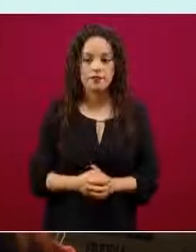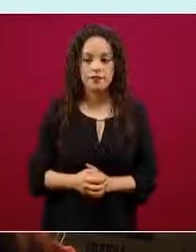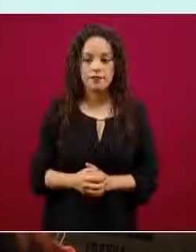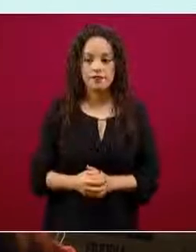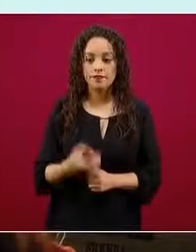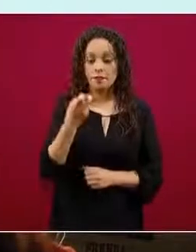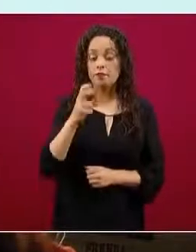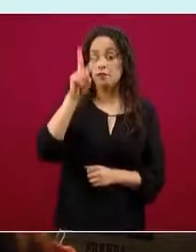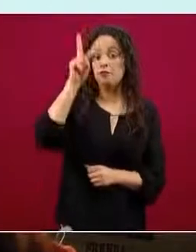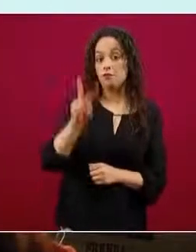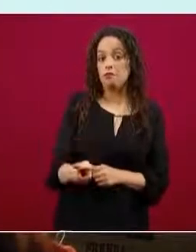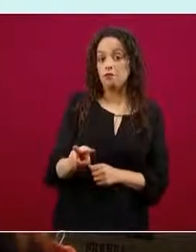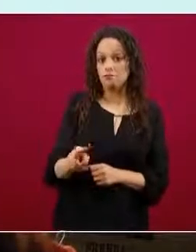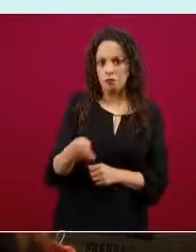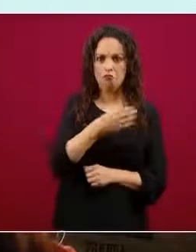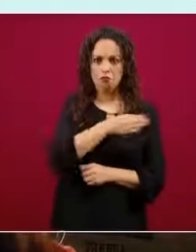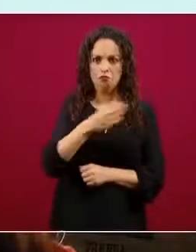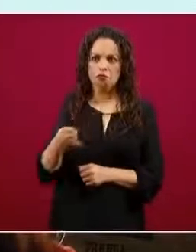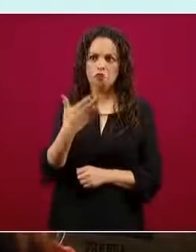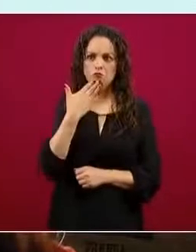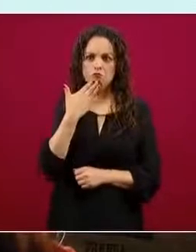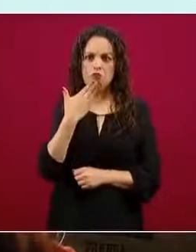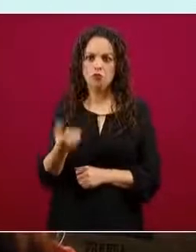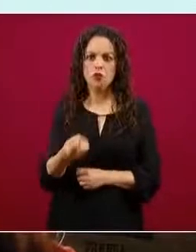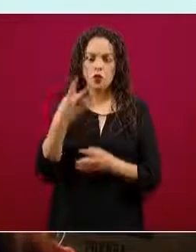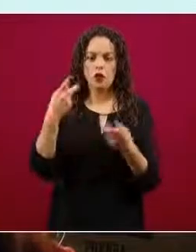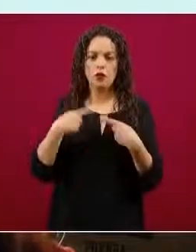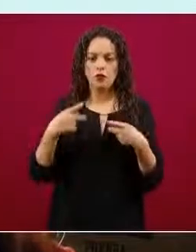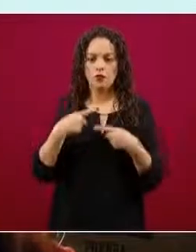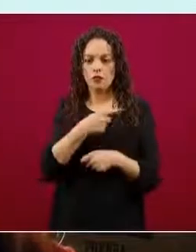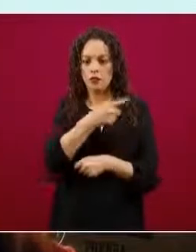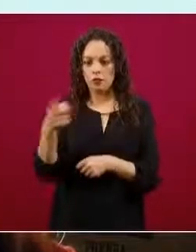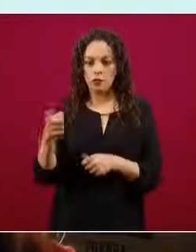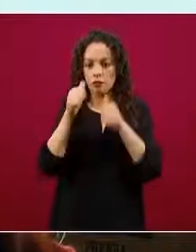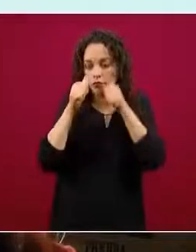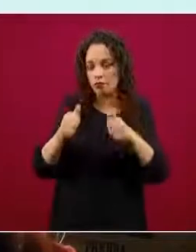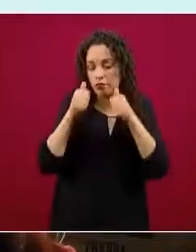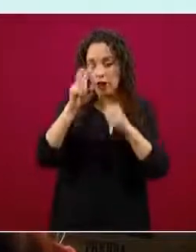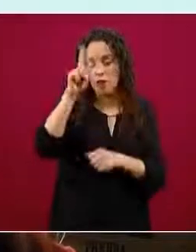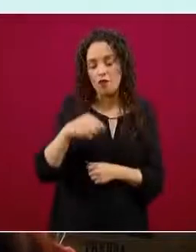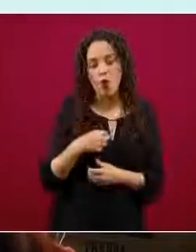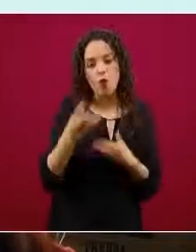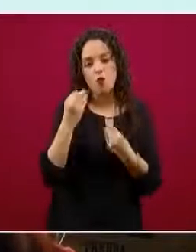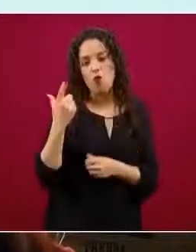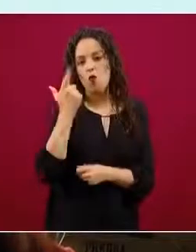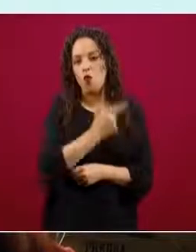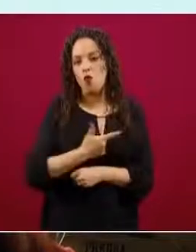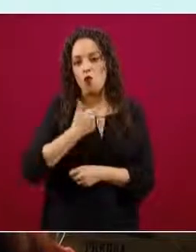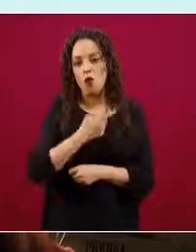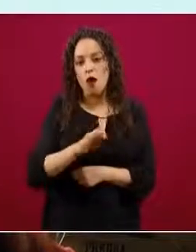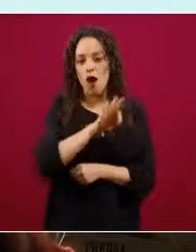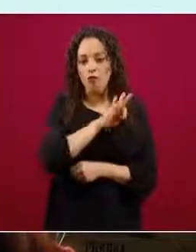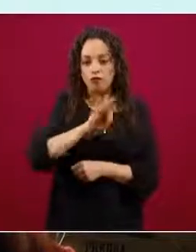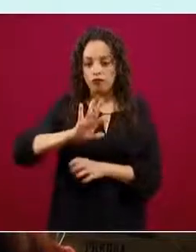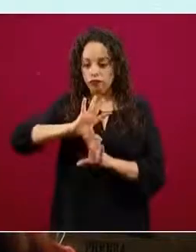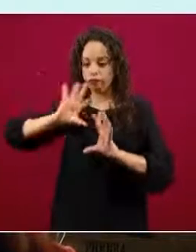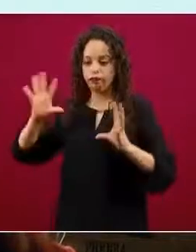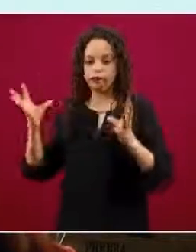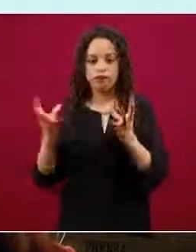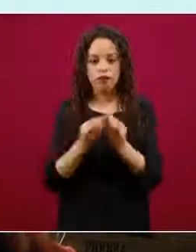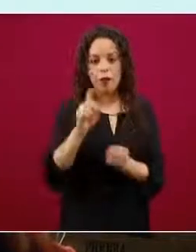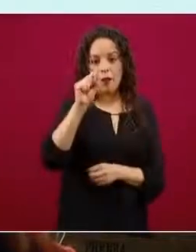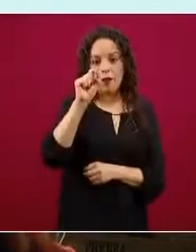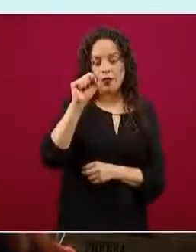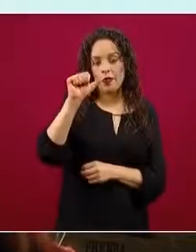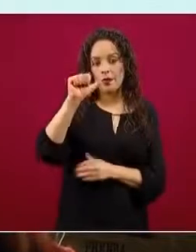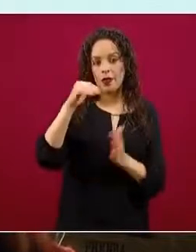la incidencia es bastante buena y a mí me da pues gusto que hemos podido lograr entre todos los 26,000